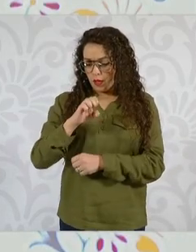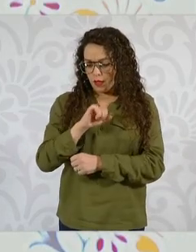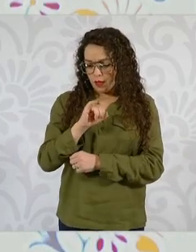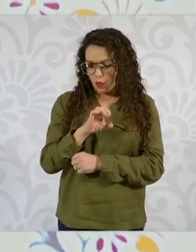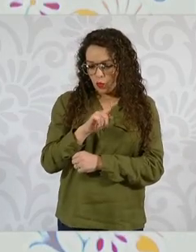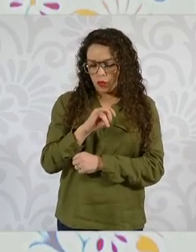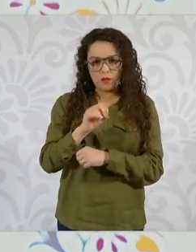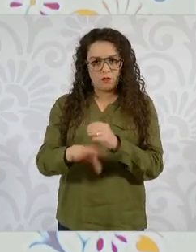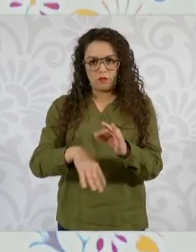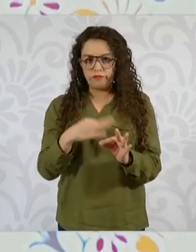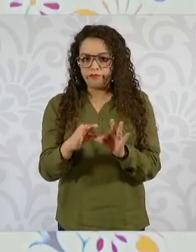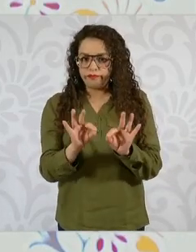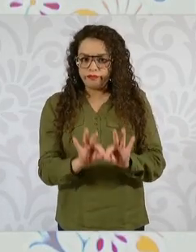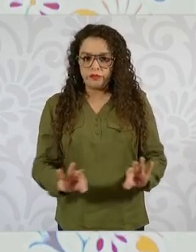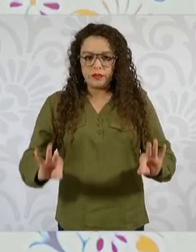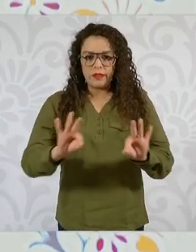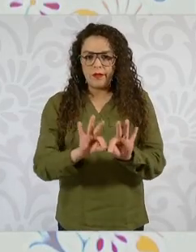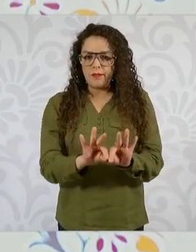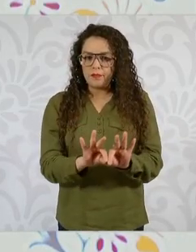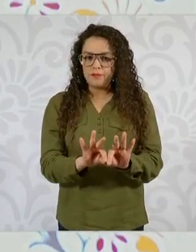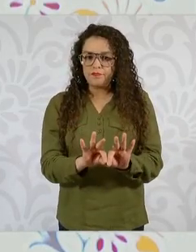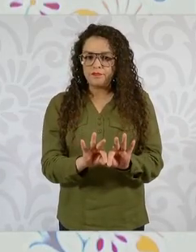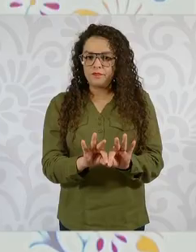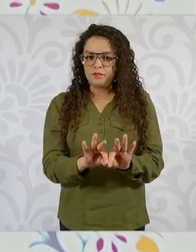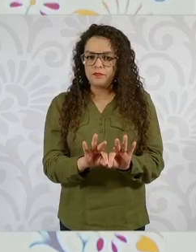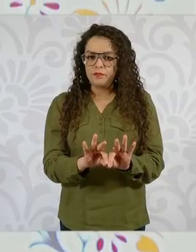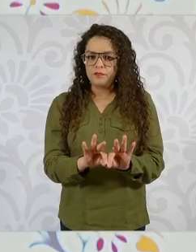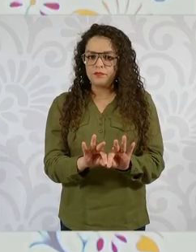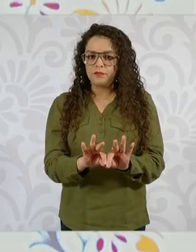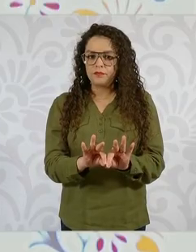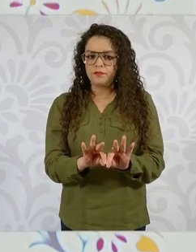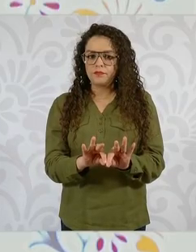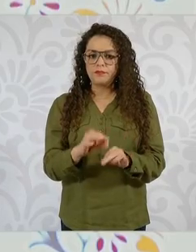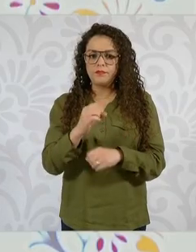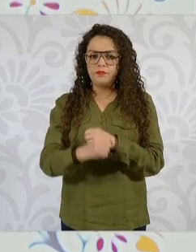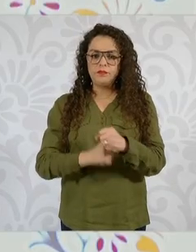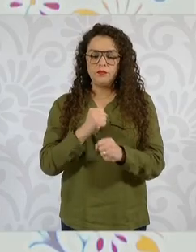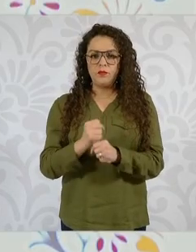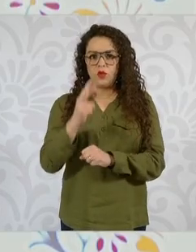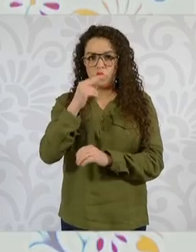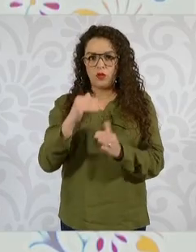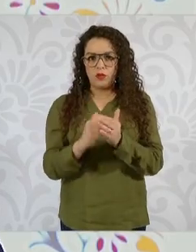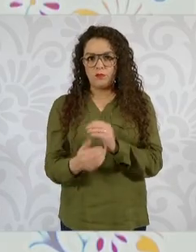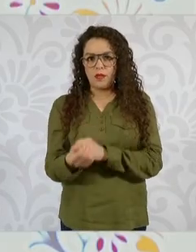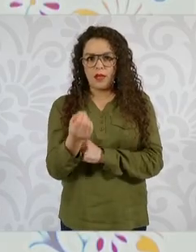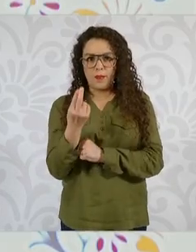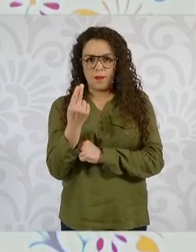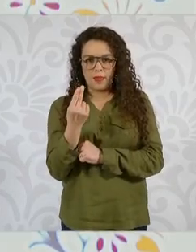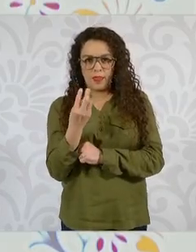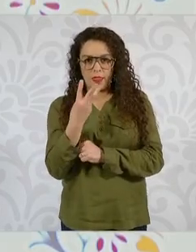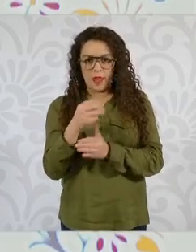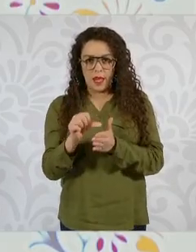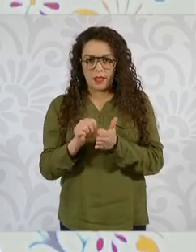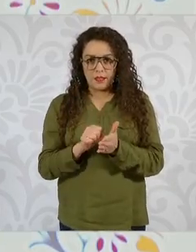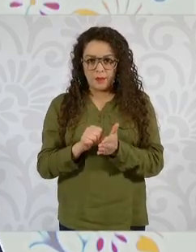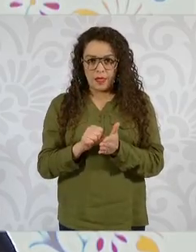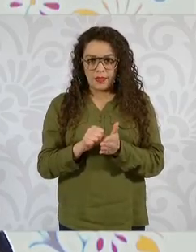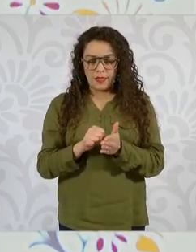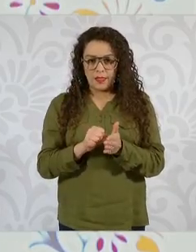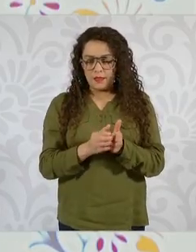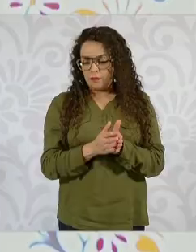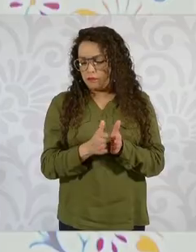en el primer trimestre o finales del primer trimestre del 2025 y a partir de ahí ya se